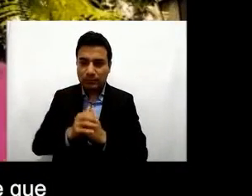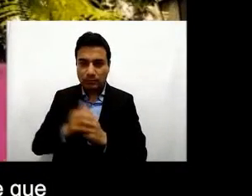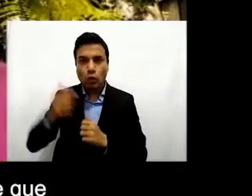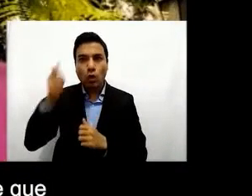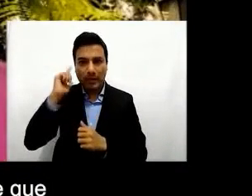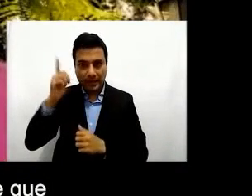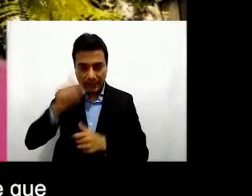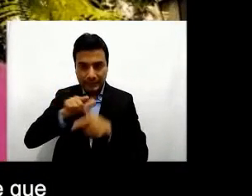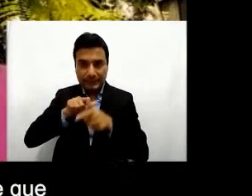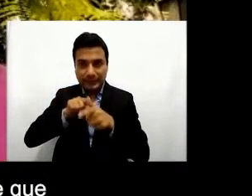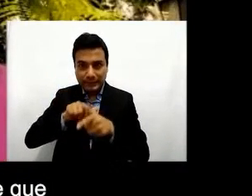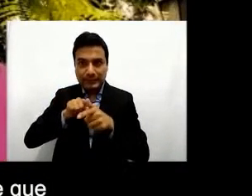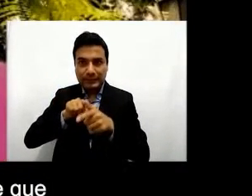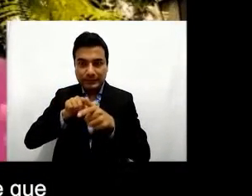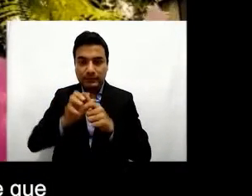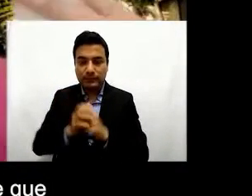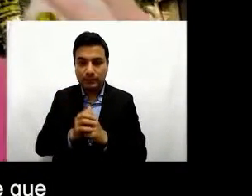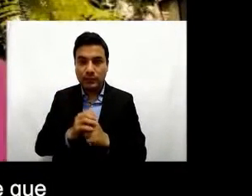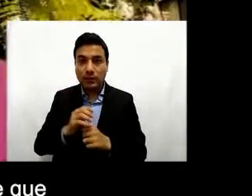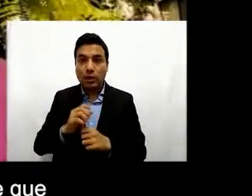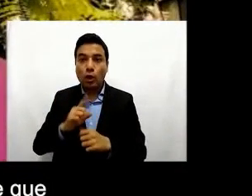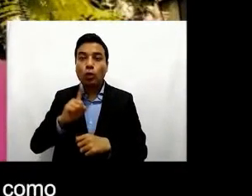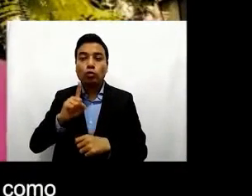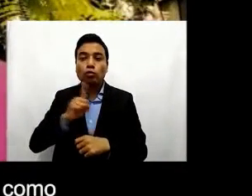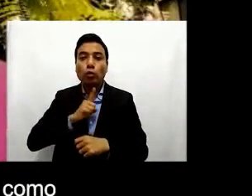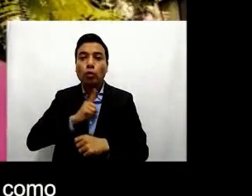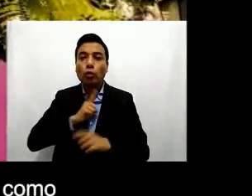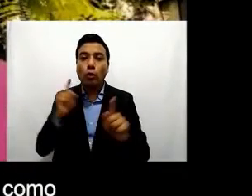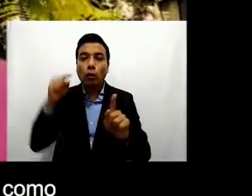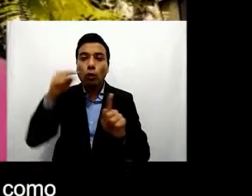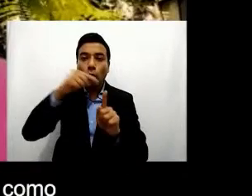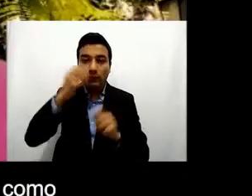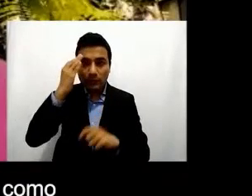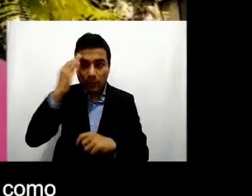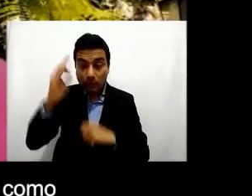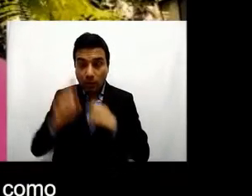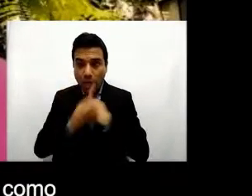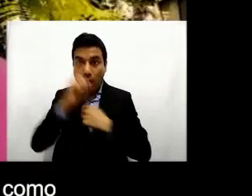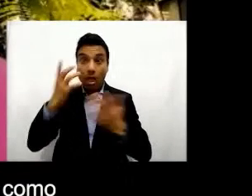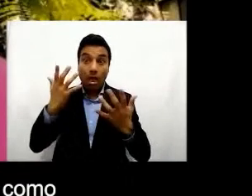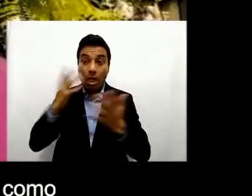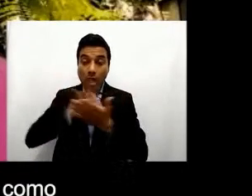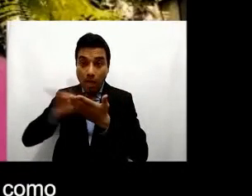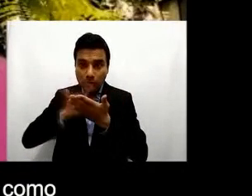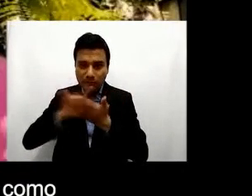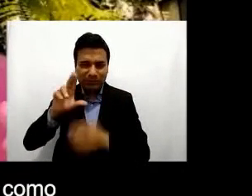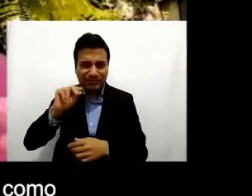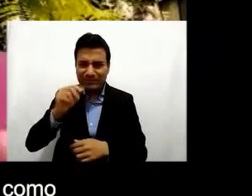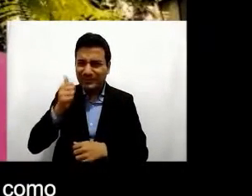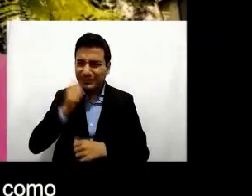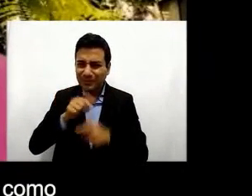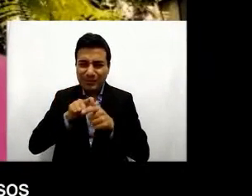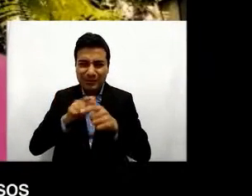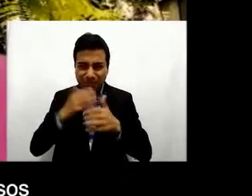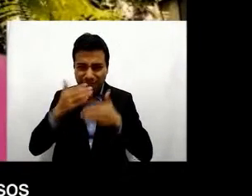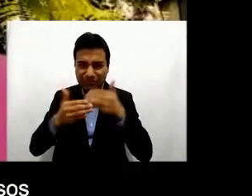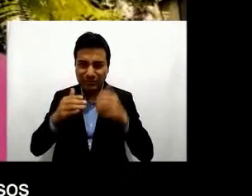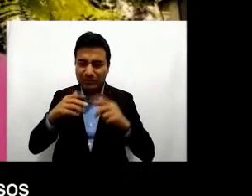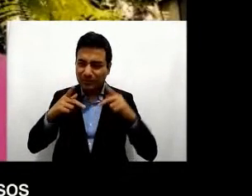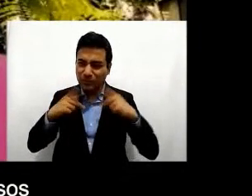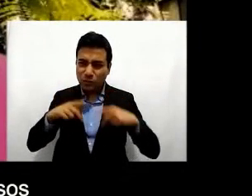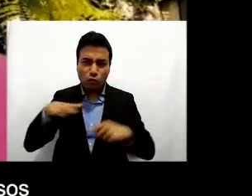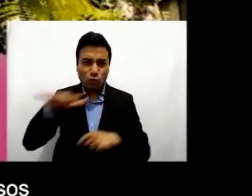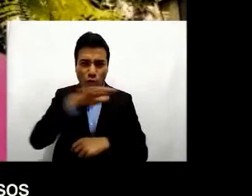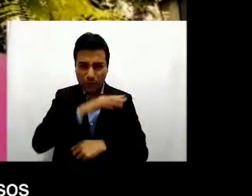tiene que permanecer durante todo el tiempo, esta necesidad de participar y de darnos cuenta como ciudadanas y ciudadanos que tenemos que